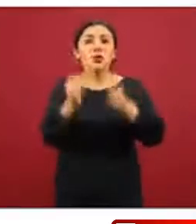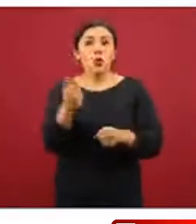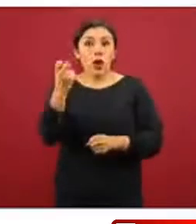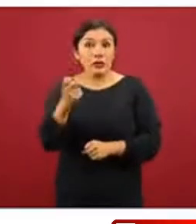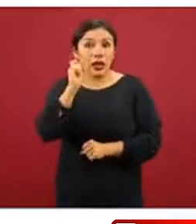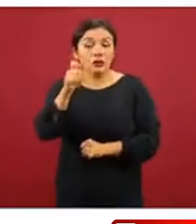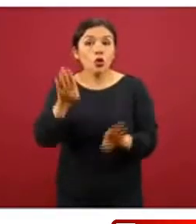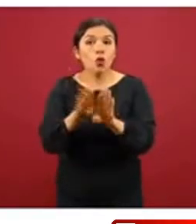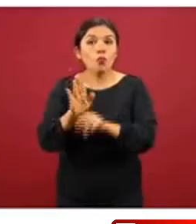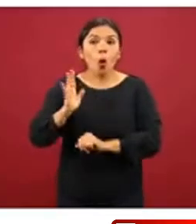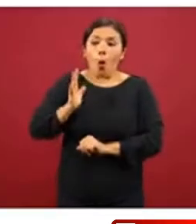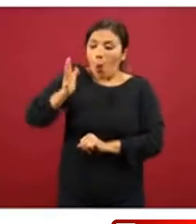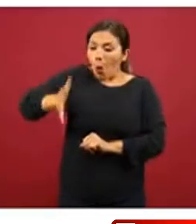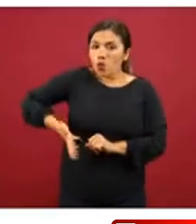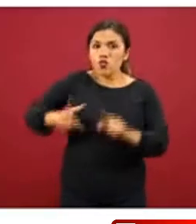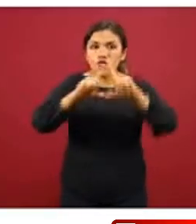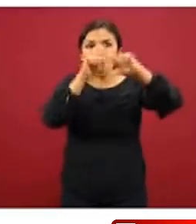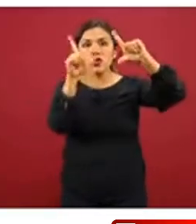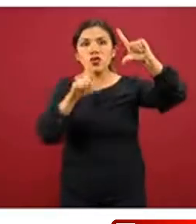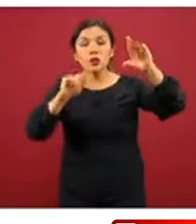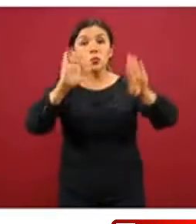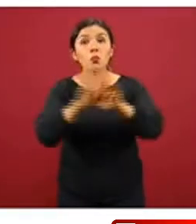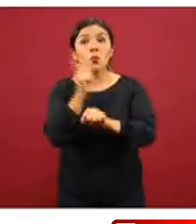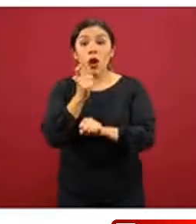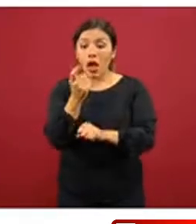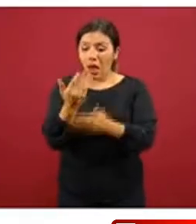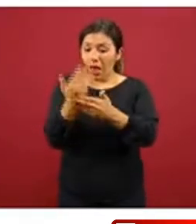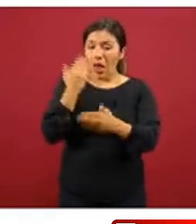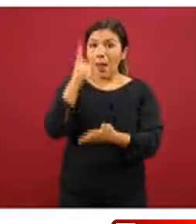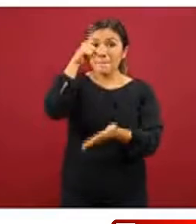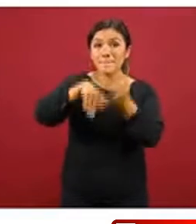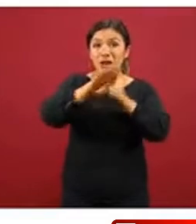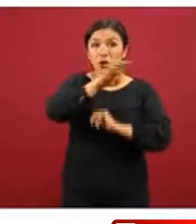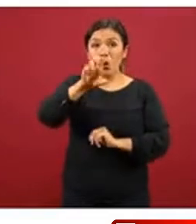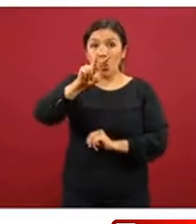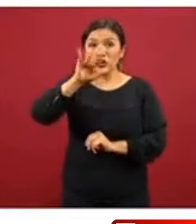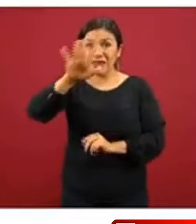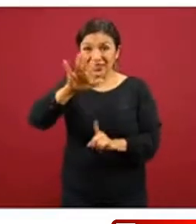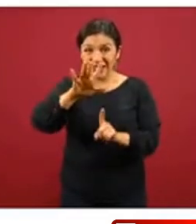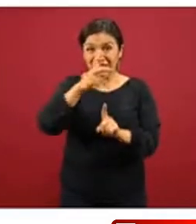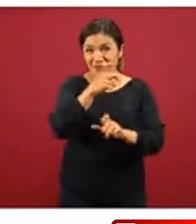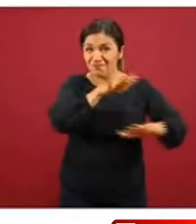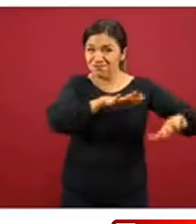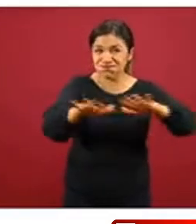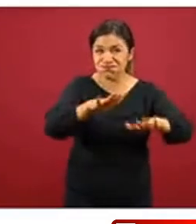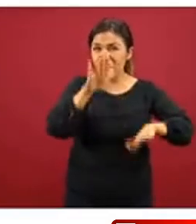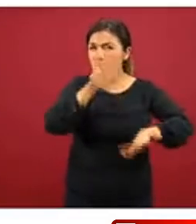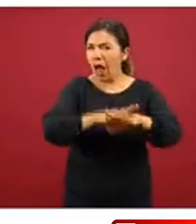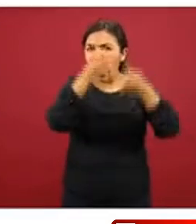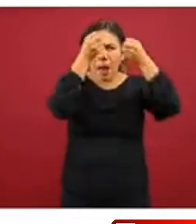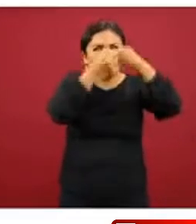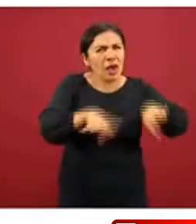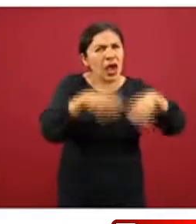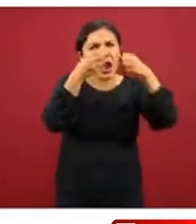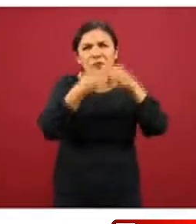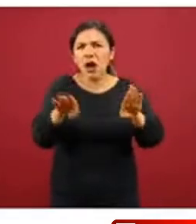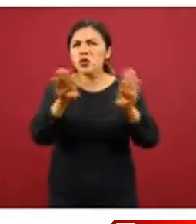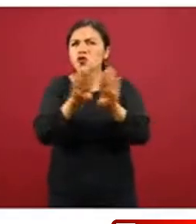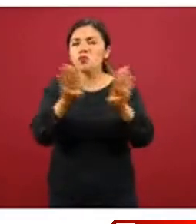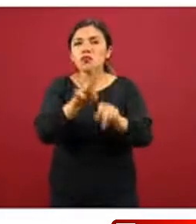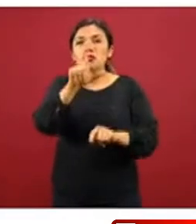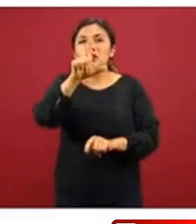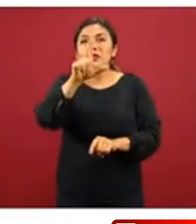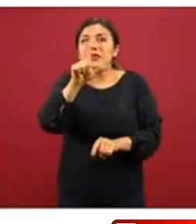orgullo nacional, porque después de 1985, cuando perdimos en menos de